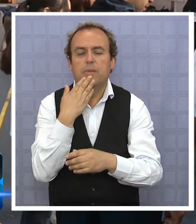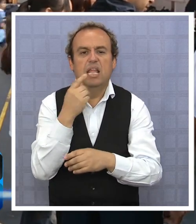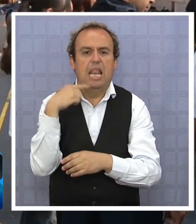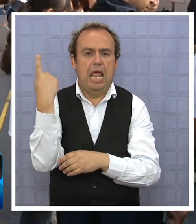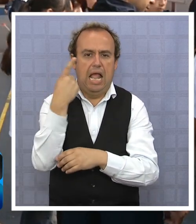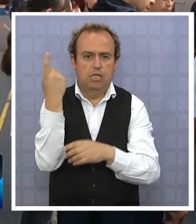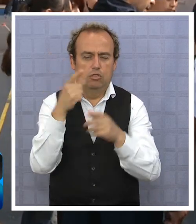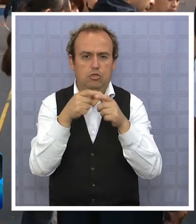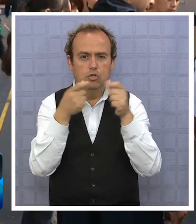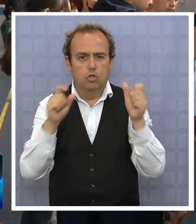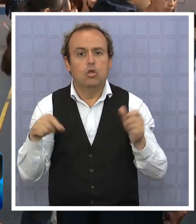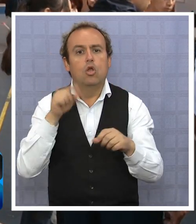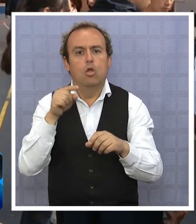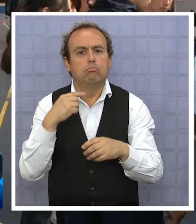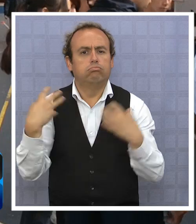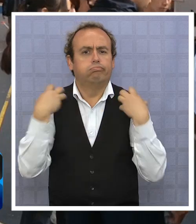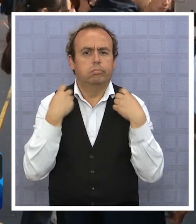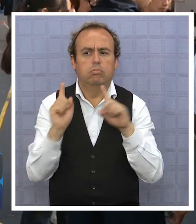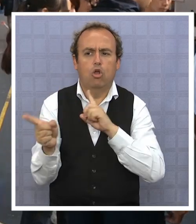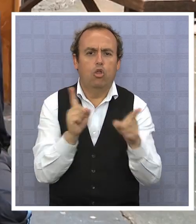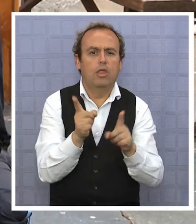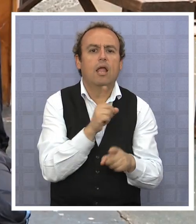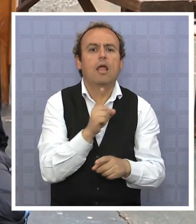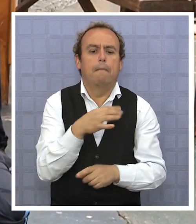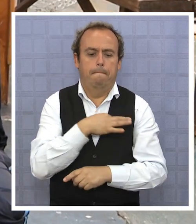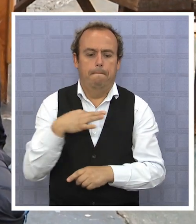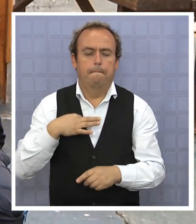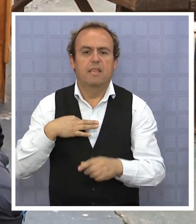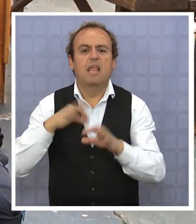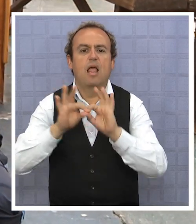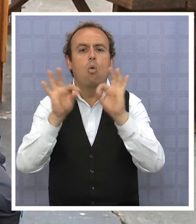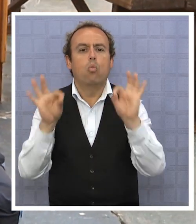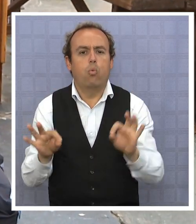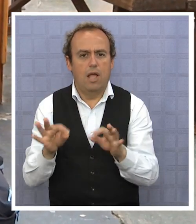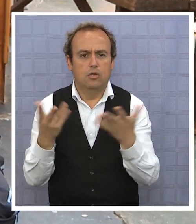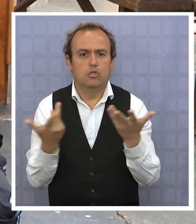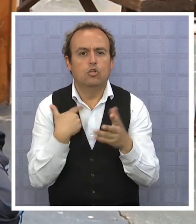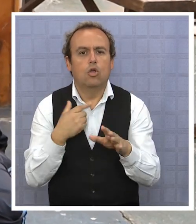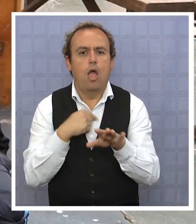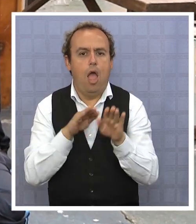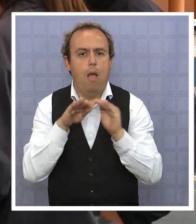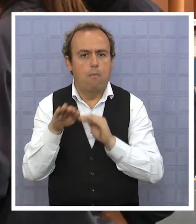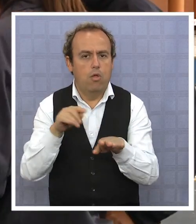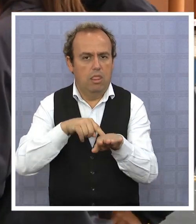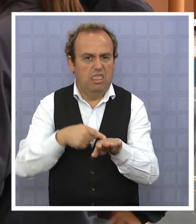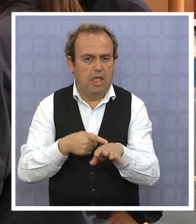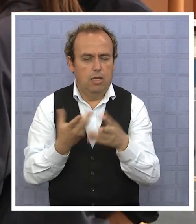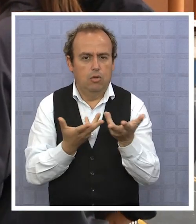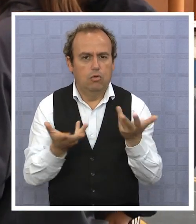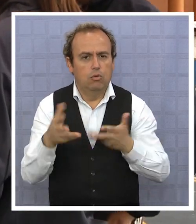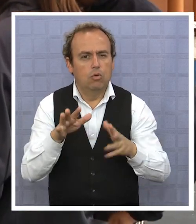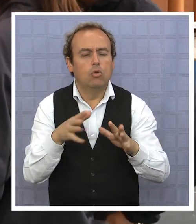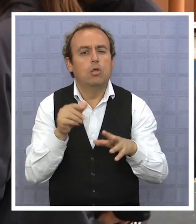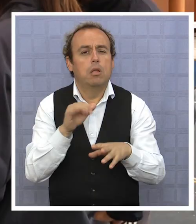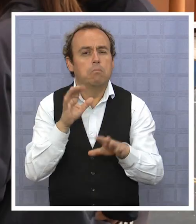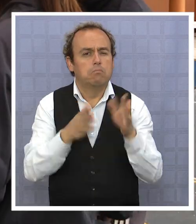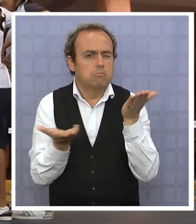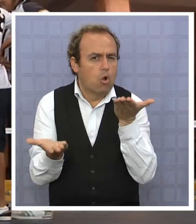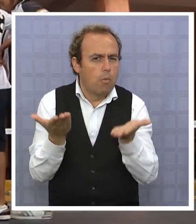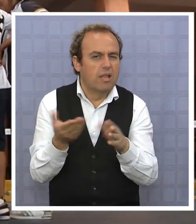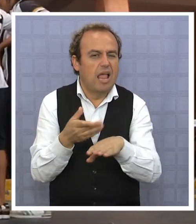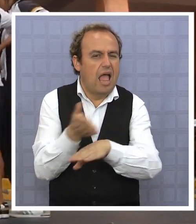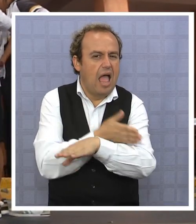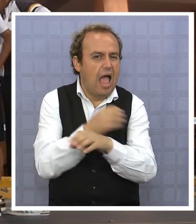dirigida por el Ministerio de Educación y apoyada, como bien digo, la parte técnica por nosotros. Si comparamos el primer año respecto a este